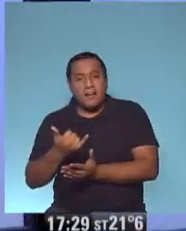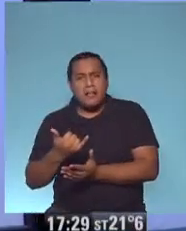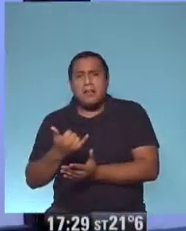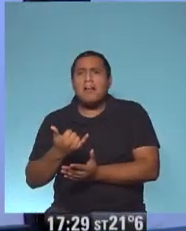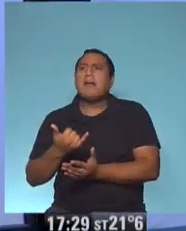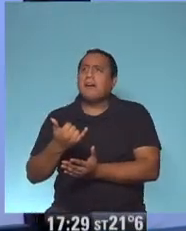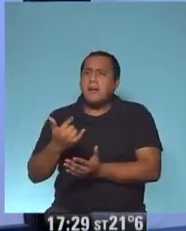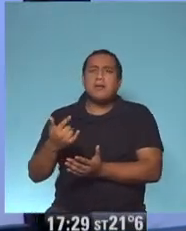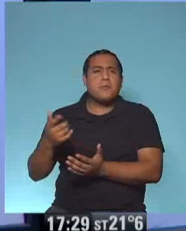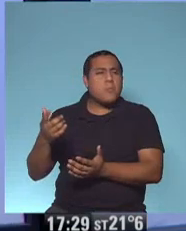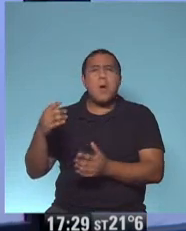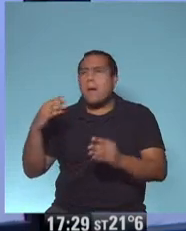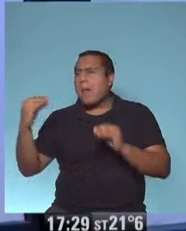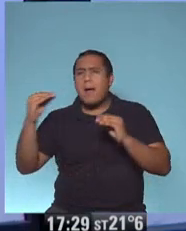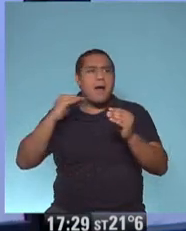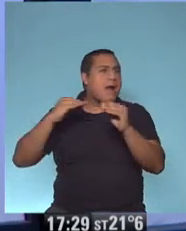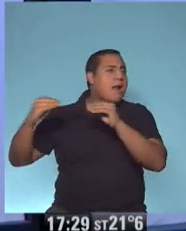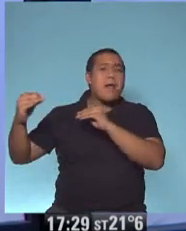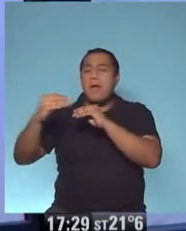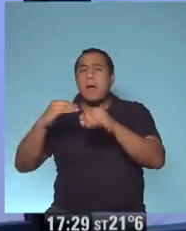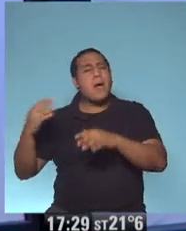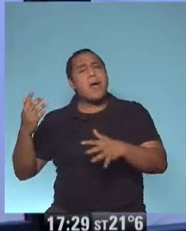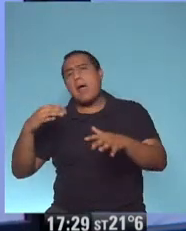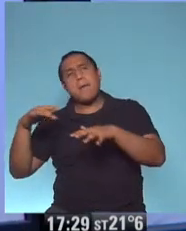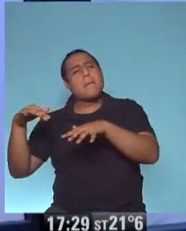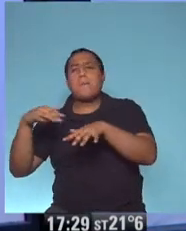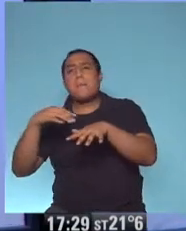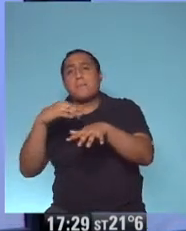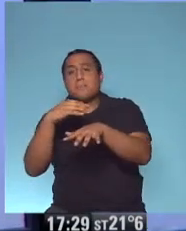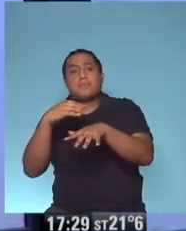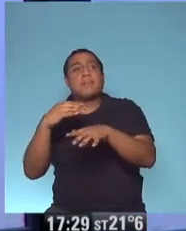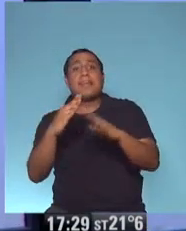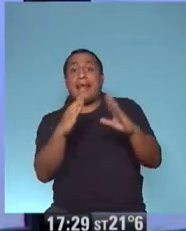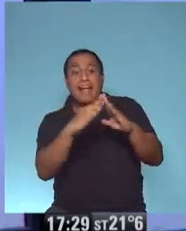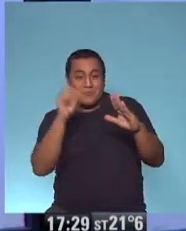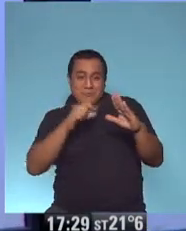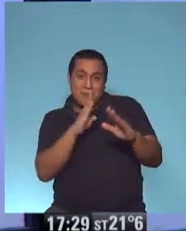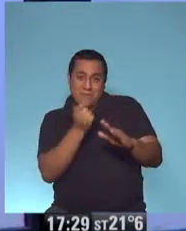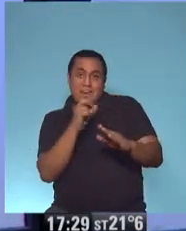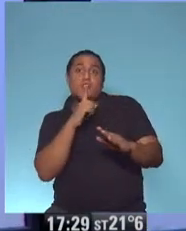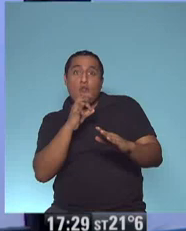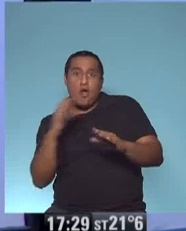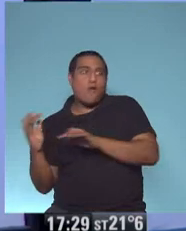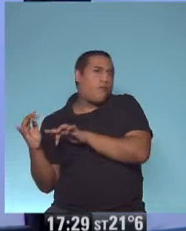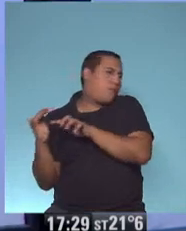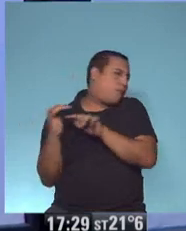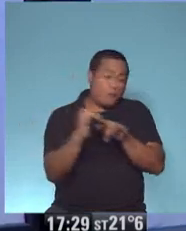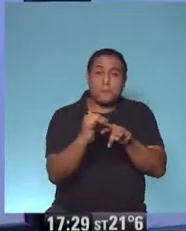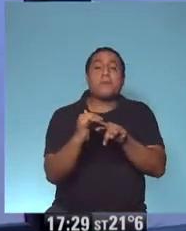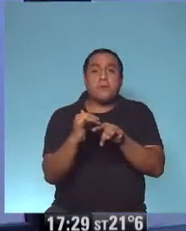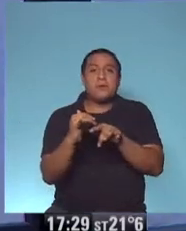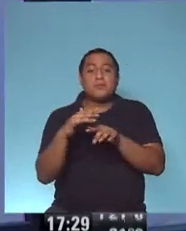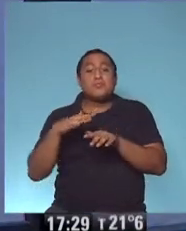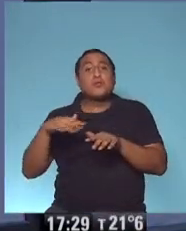de parloteos y murmullos llenó inmediatamente la casita de Bartolo y todos los chicos